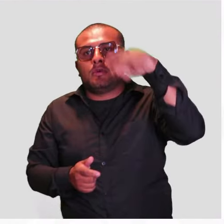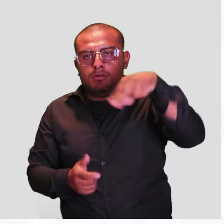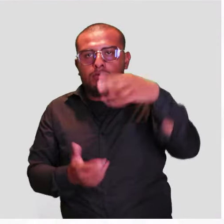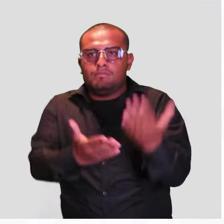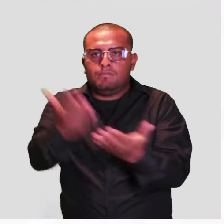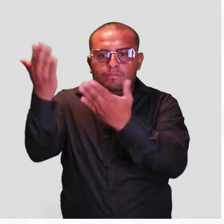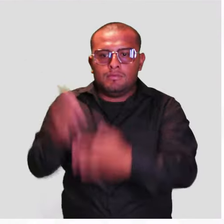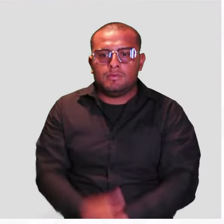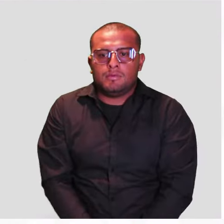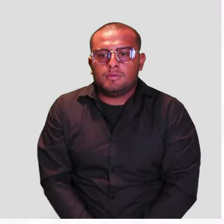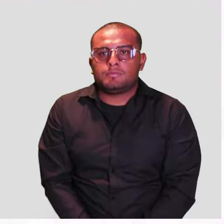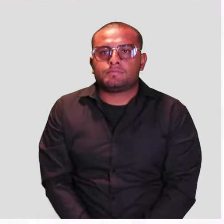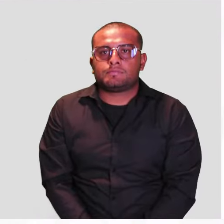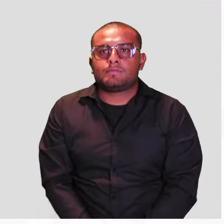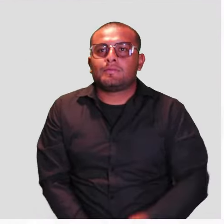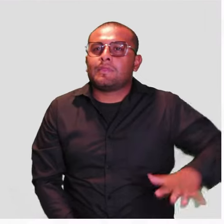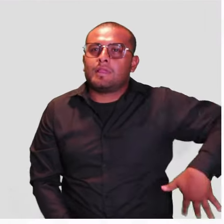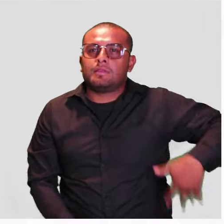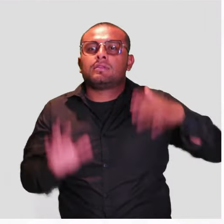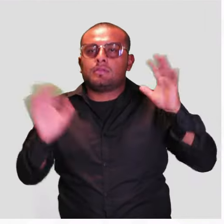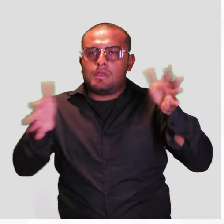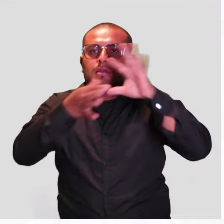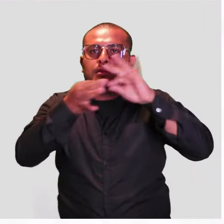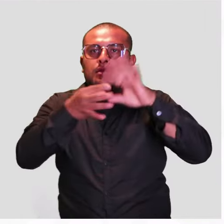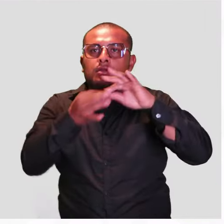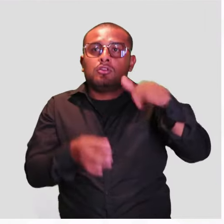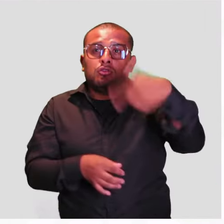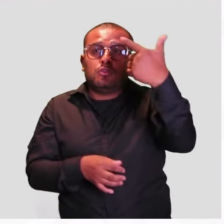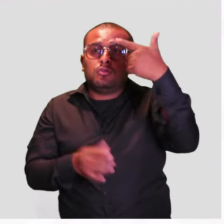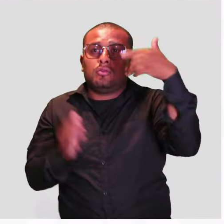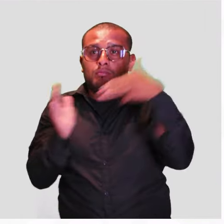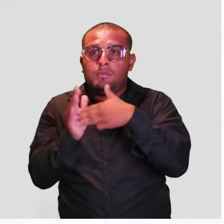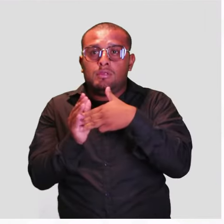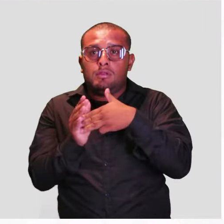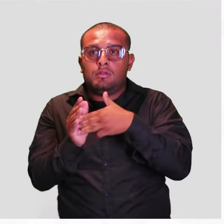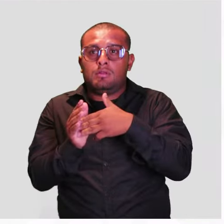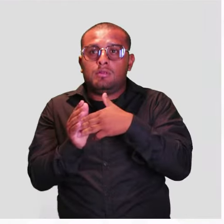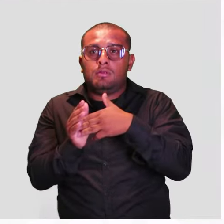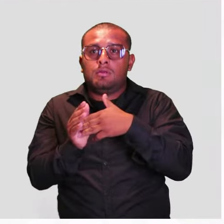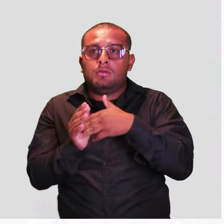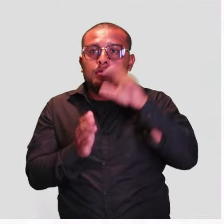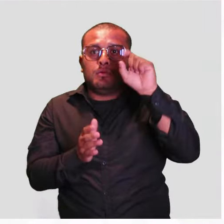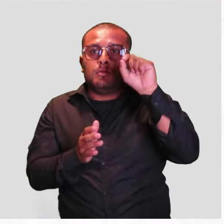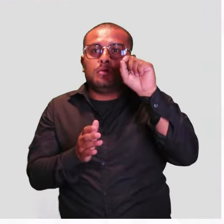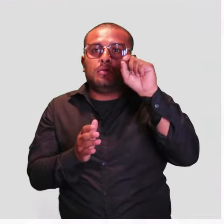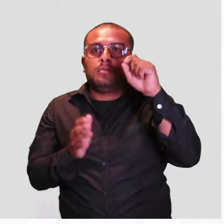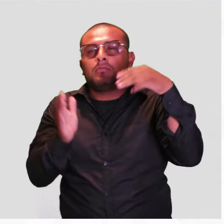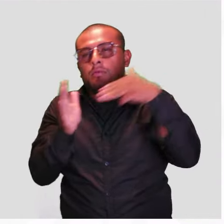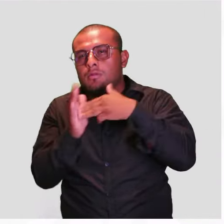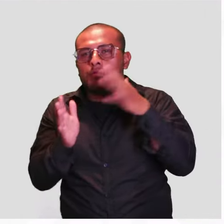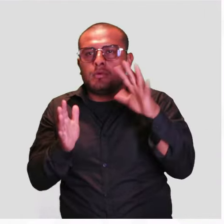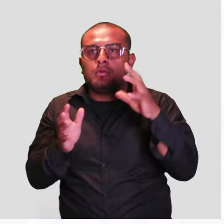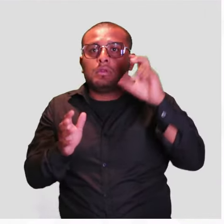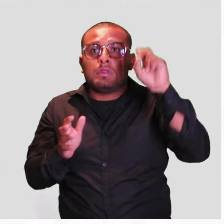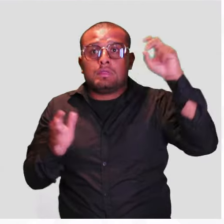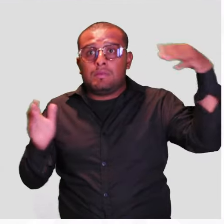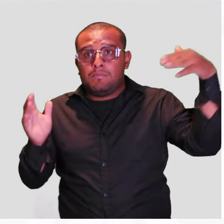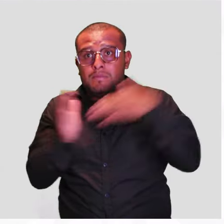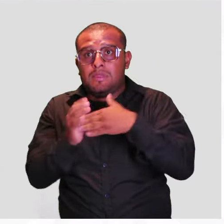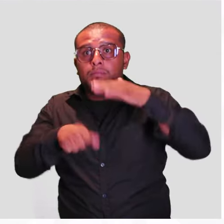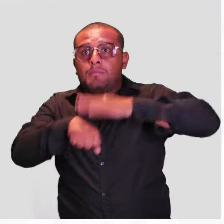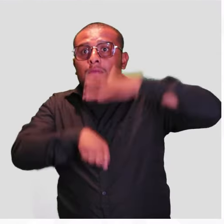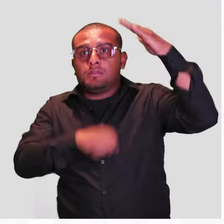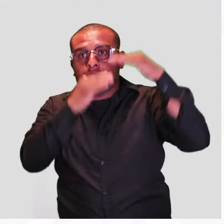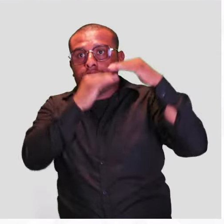Como lo hemos hecho de 12.000 a 20.000 becas, ahora iremos por 30.000 más para que con más educación y desarrollo social para tus